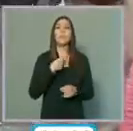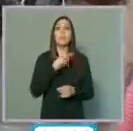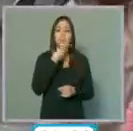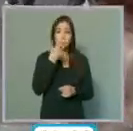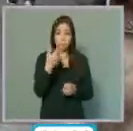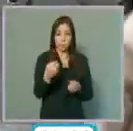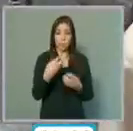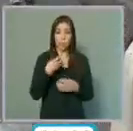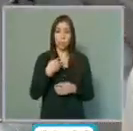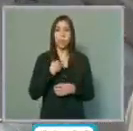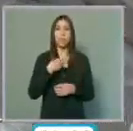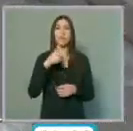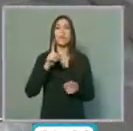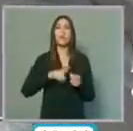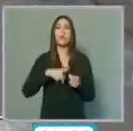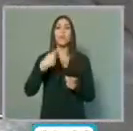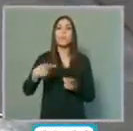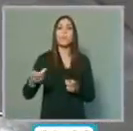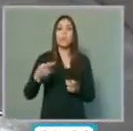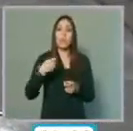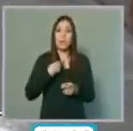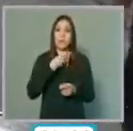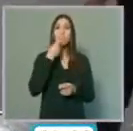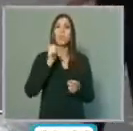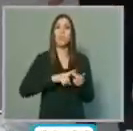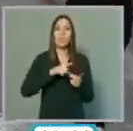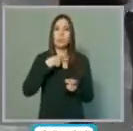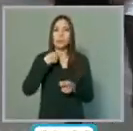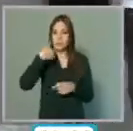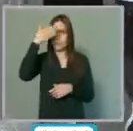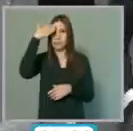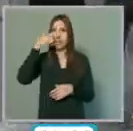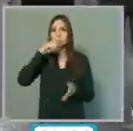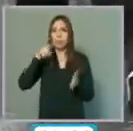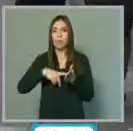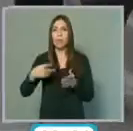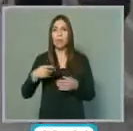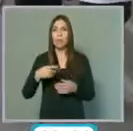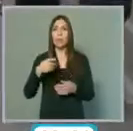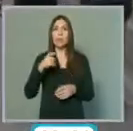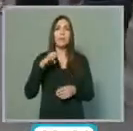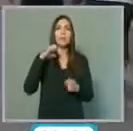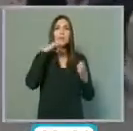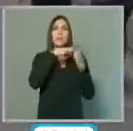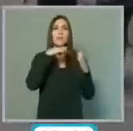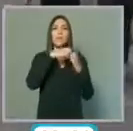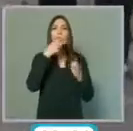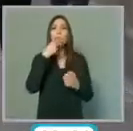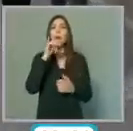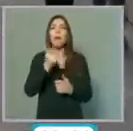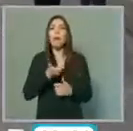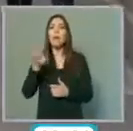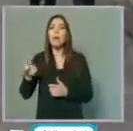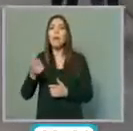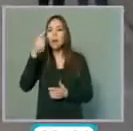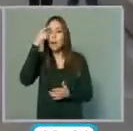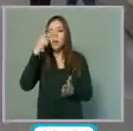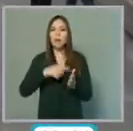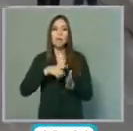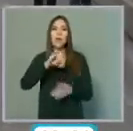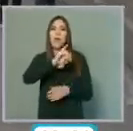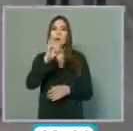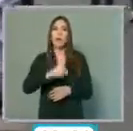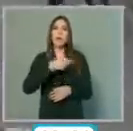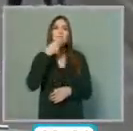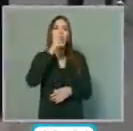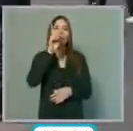Y nada más lo cotorreaban, le sacaban el dinero al pobre señor y nunca le dijeron dónde estuvo la pierna. Pero esta es la casa. ¿No me cree